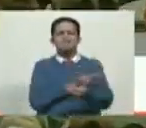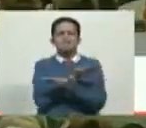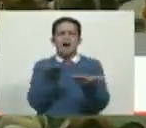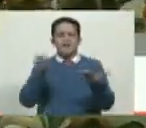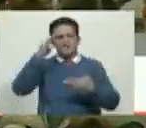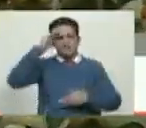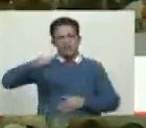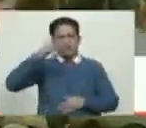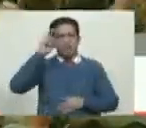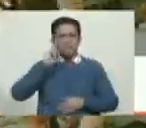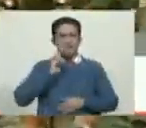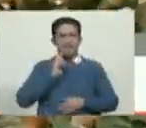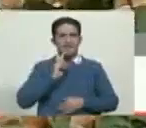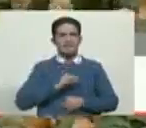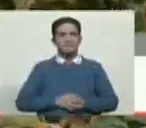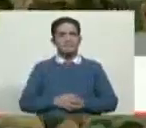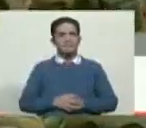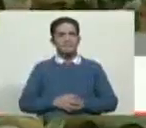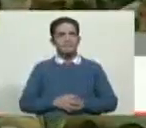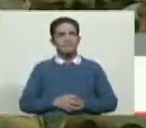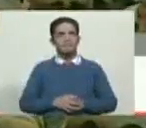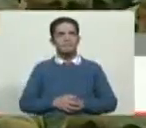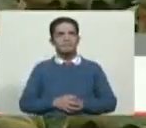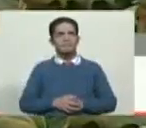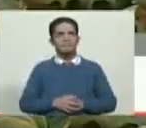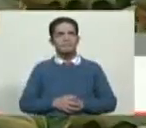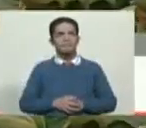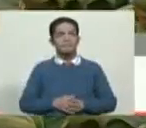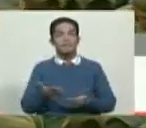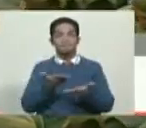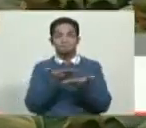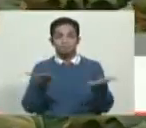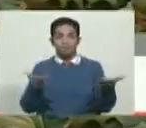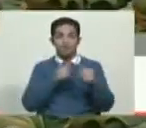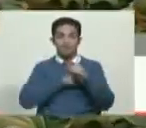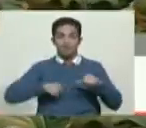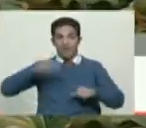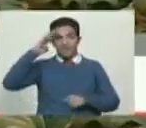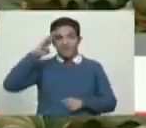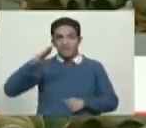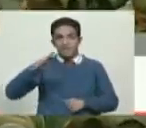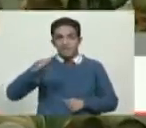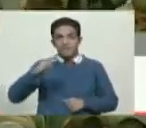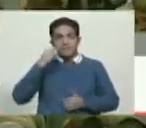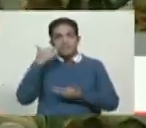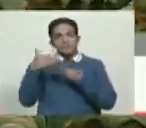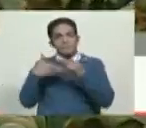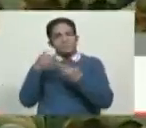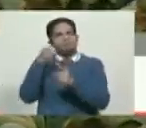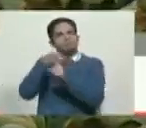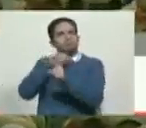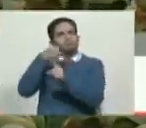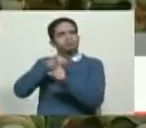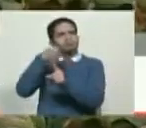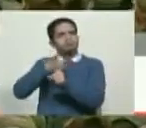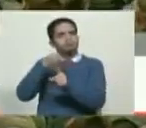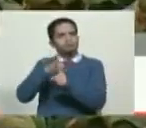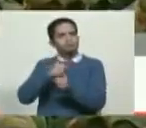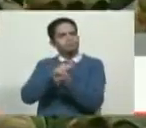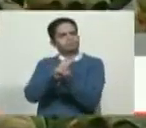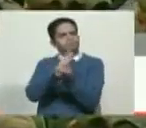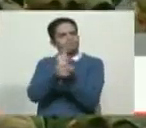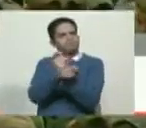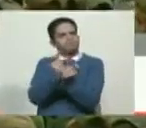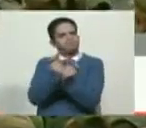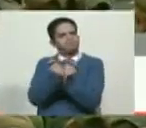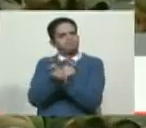Nacional Bolivariana! ¡Que viva! Nuestra Fuerza Armada Nacional Bolivariana se ha venido fraguando, se ha venido